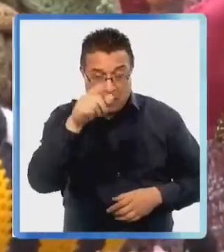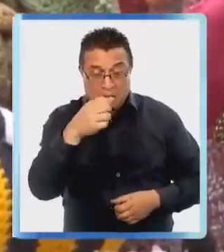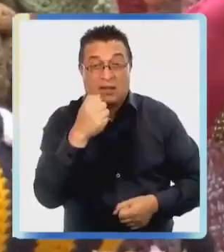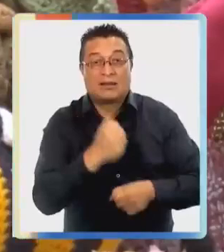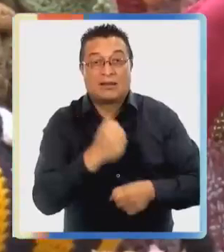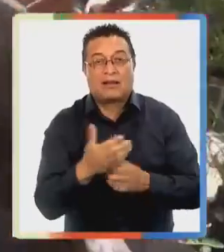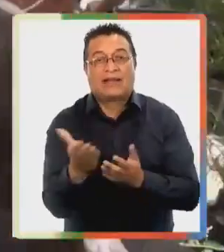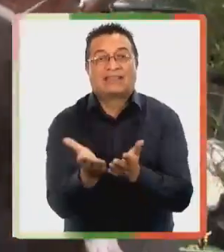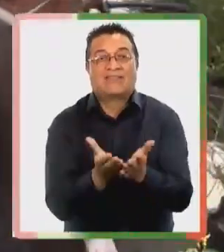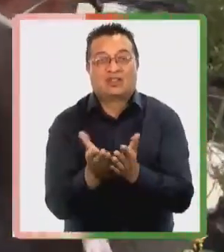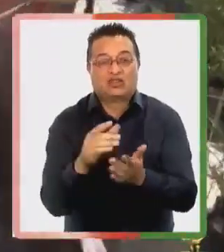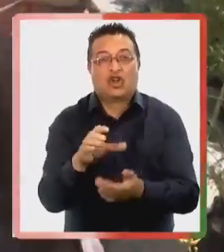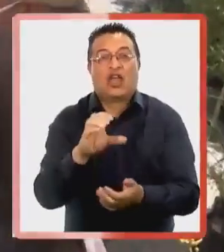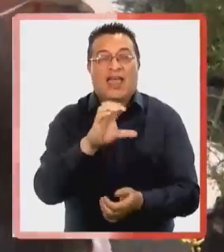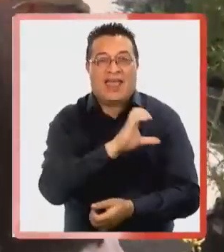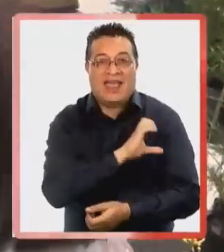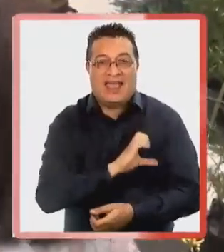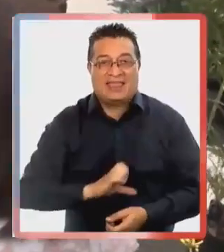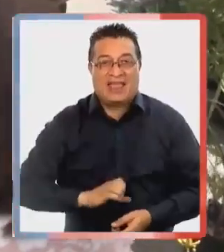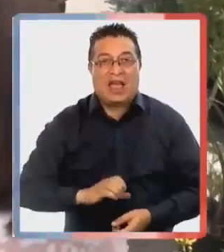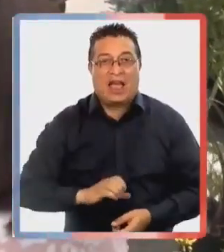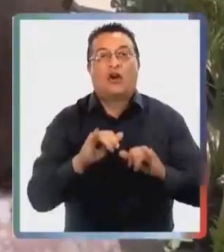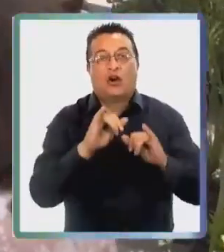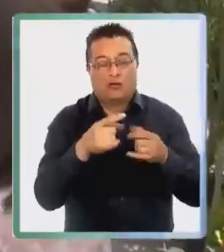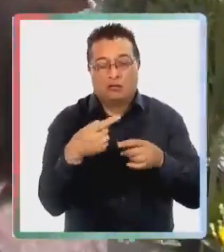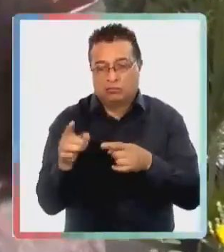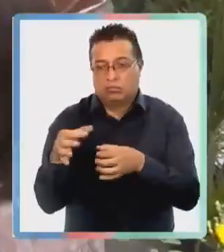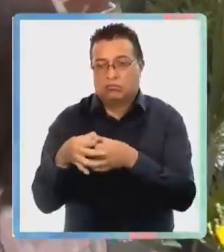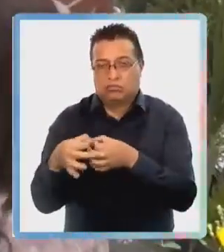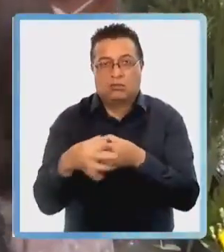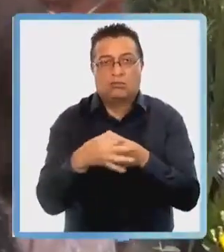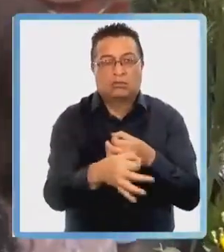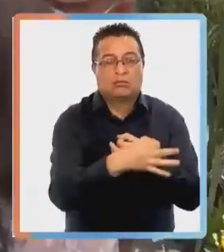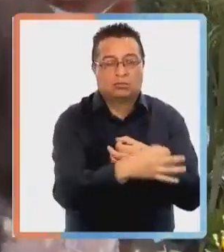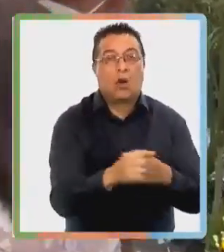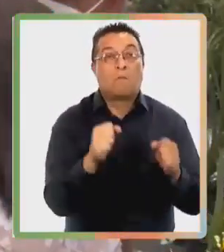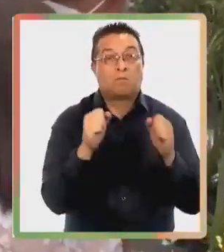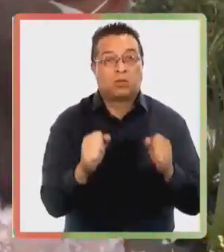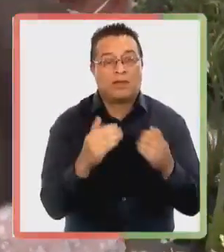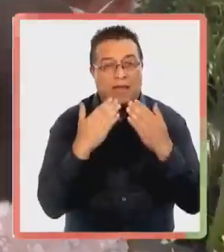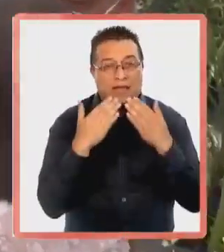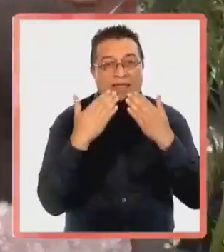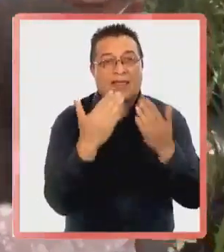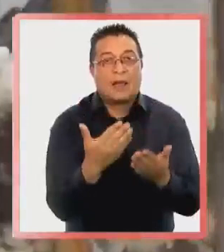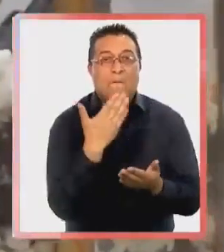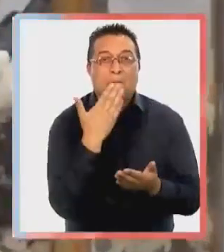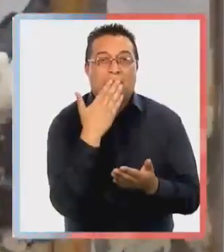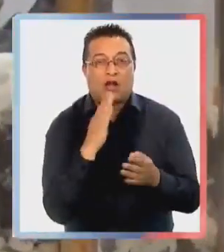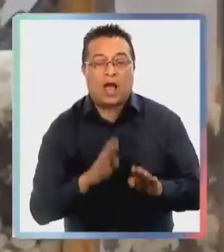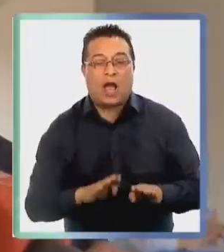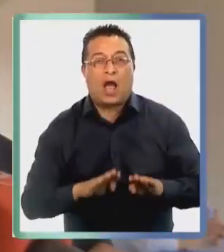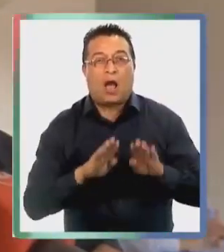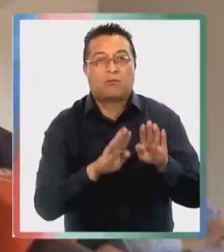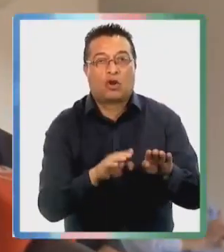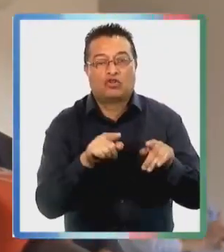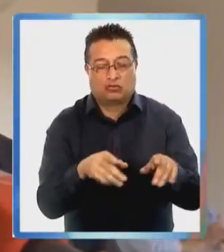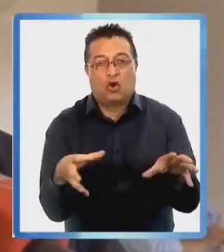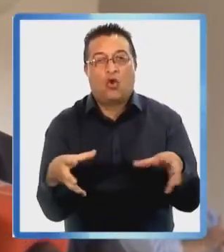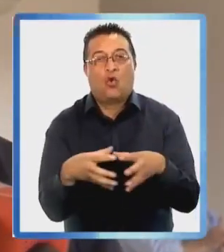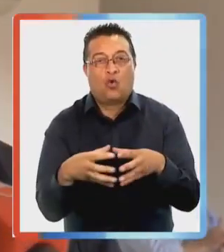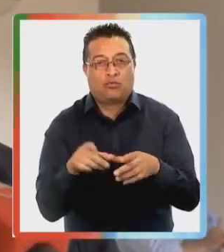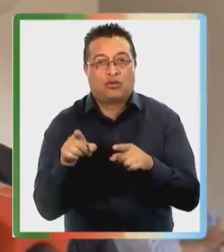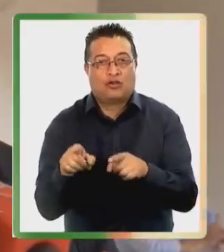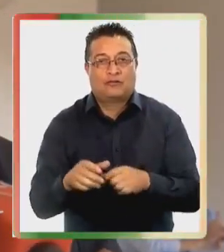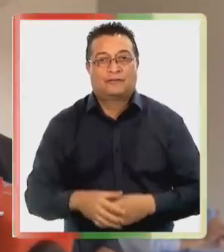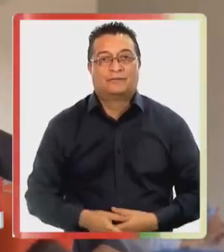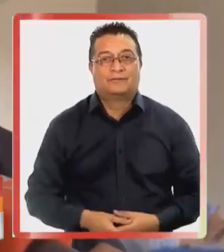en forma intersectorial para poder entregar un mejor apoyo a este grupo etario. El